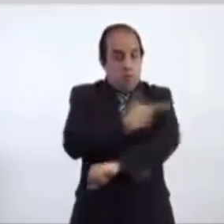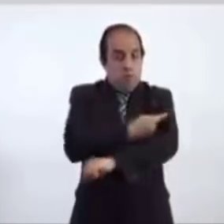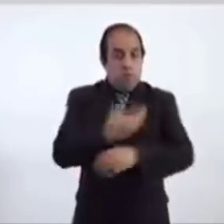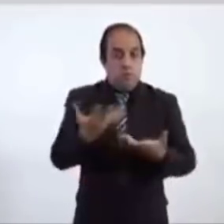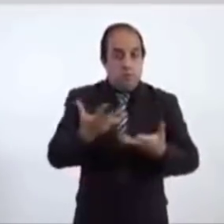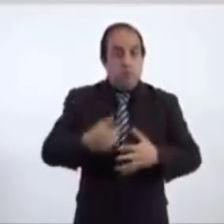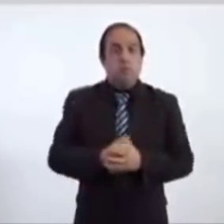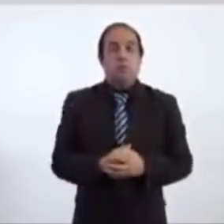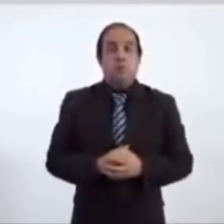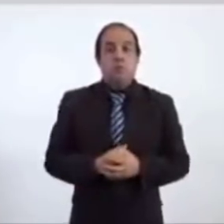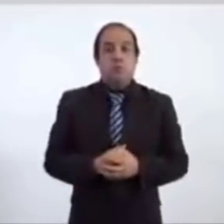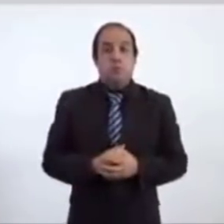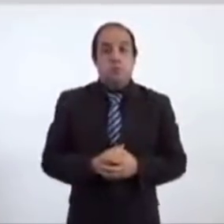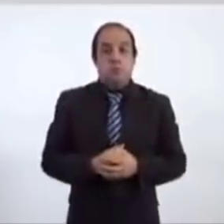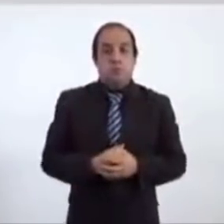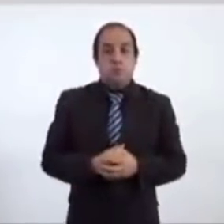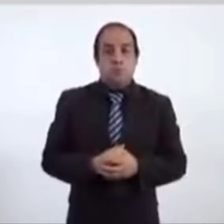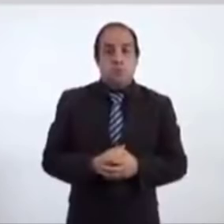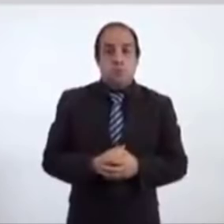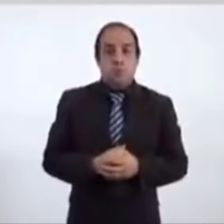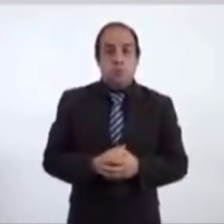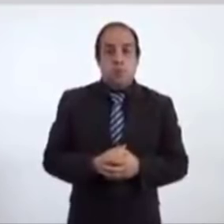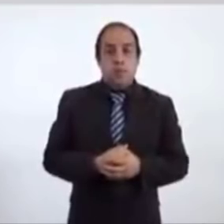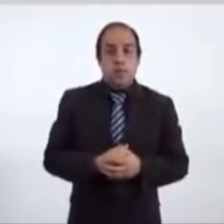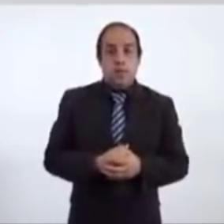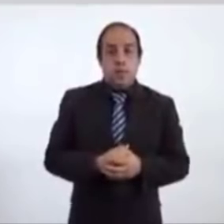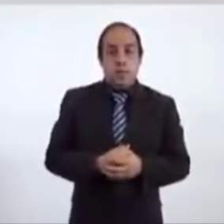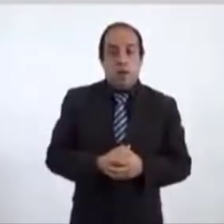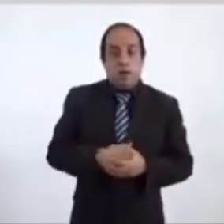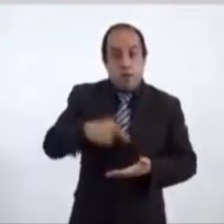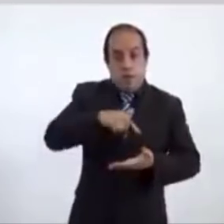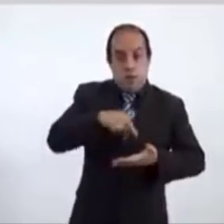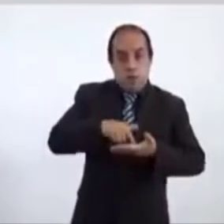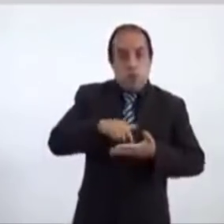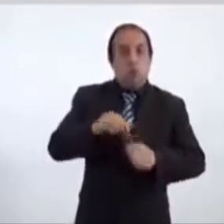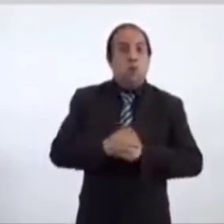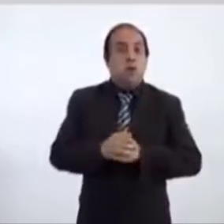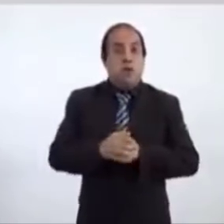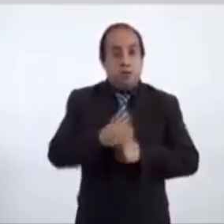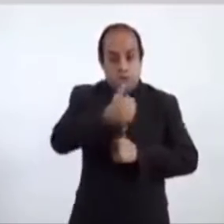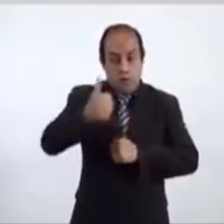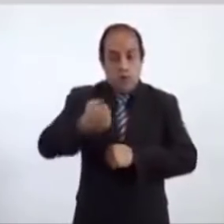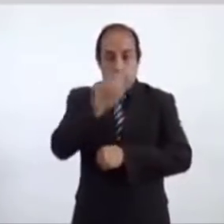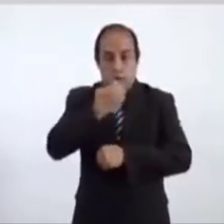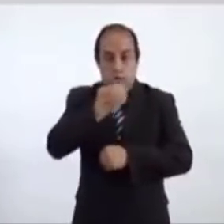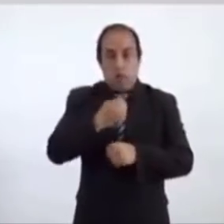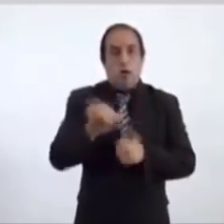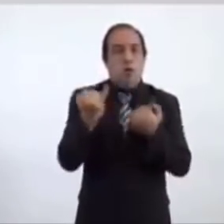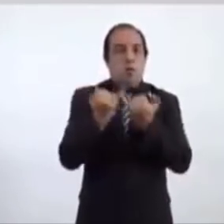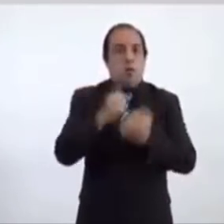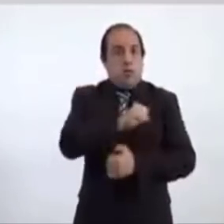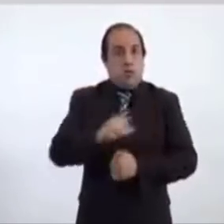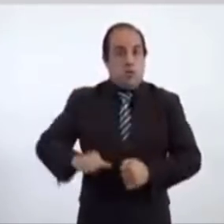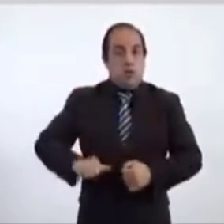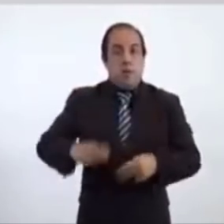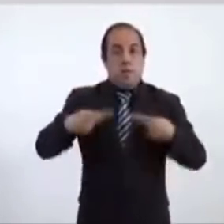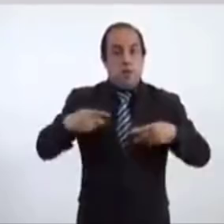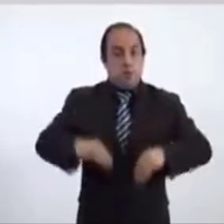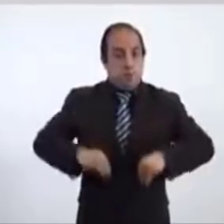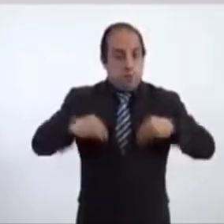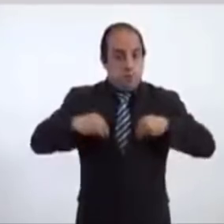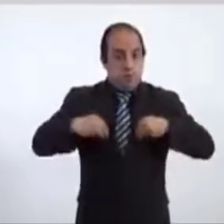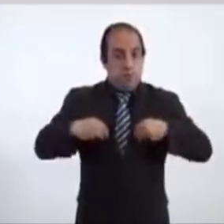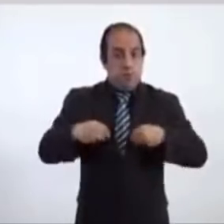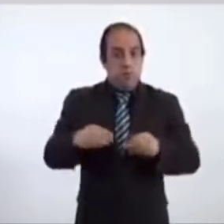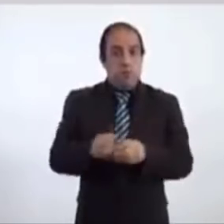vacunación será a través de la ubicación de las sedes, como ahora lo hemos hecho por alcaldías donde viven las personas. Muy probablemente